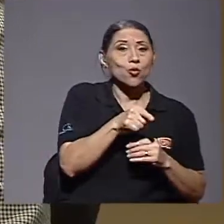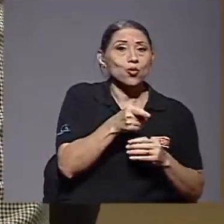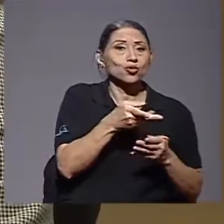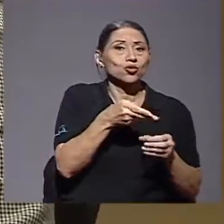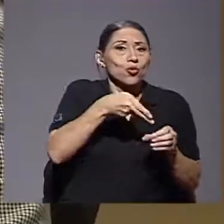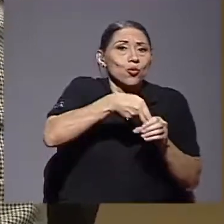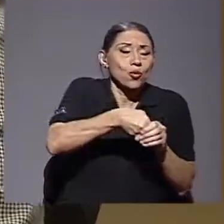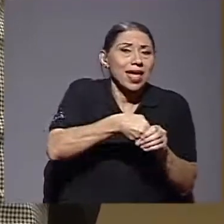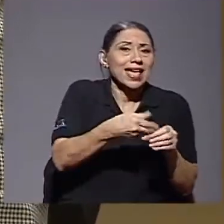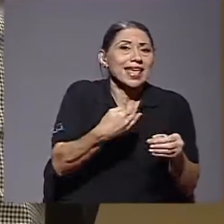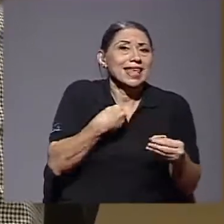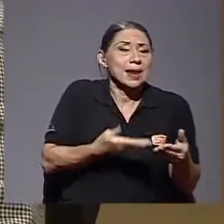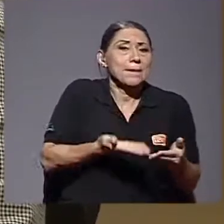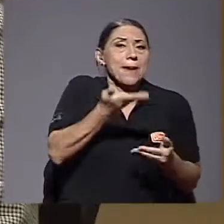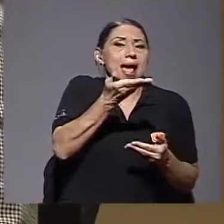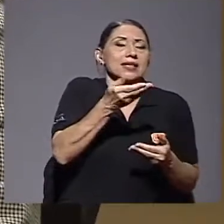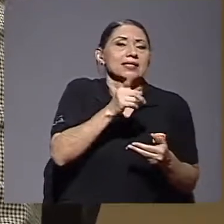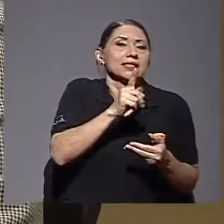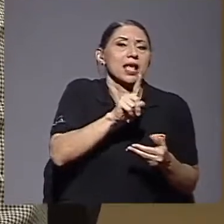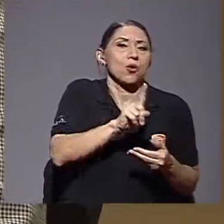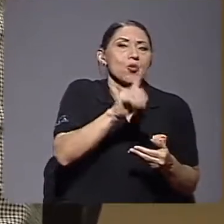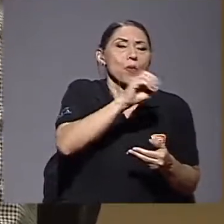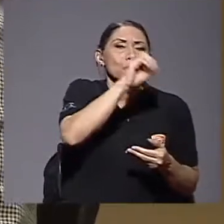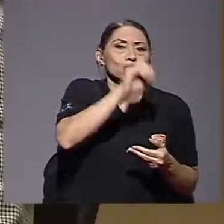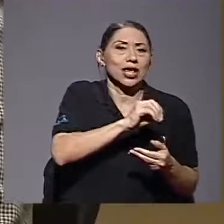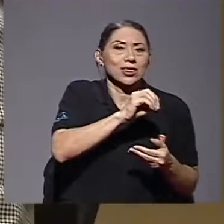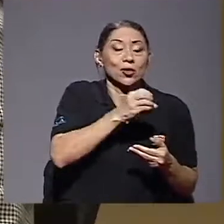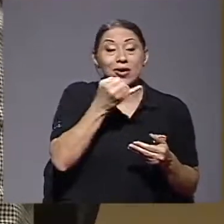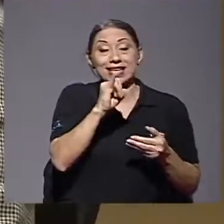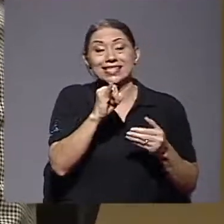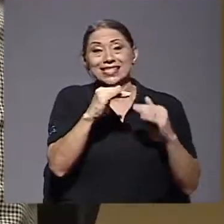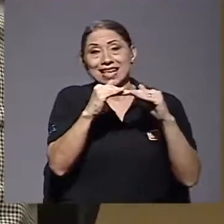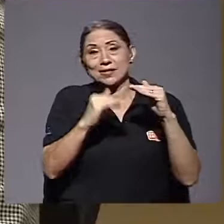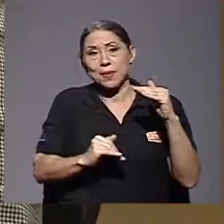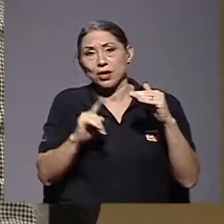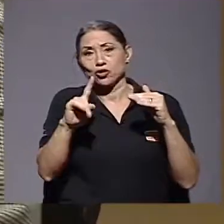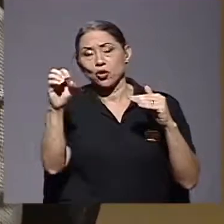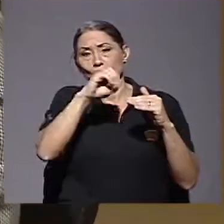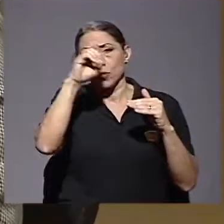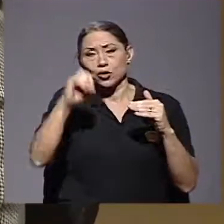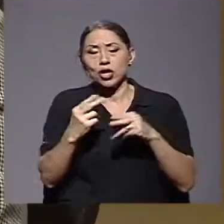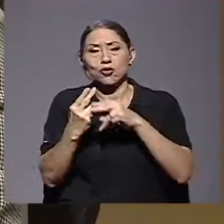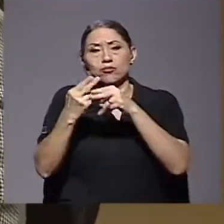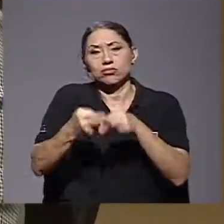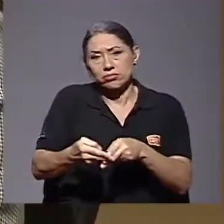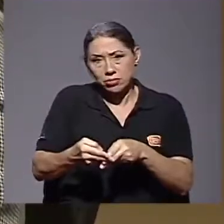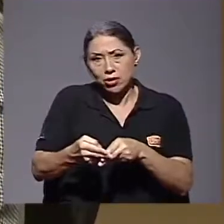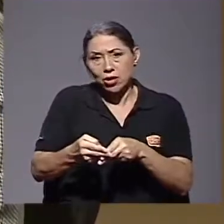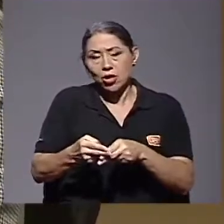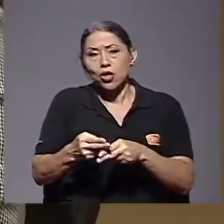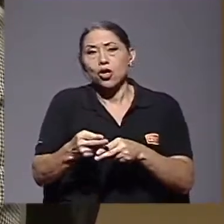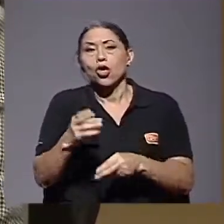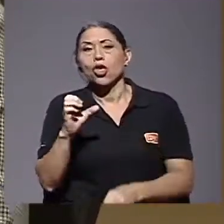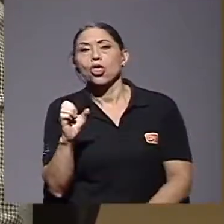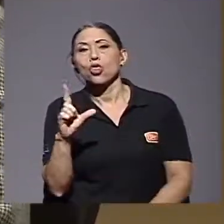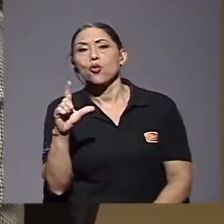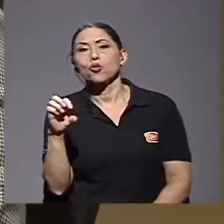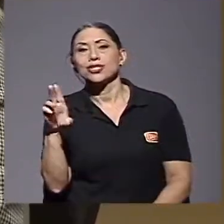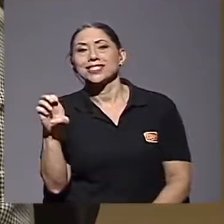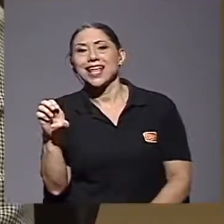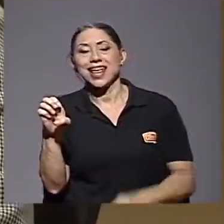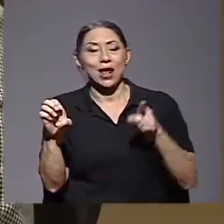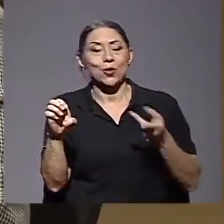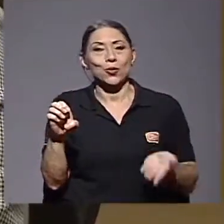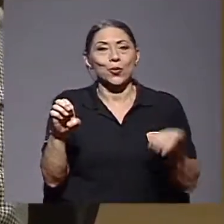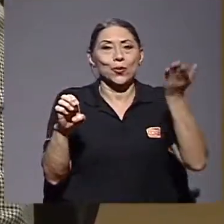como más de 1%, y si es menos de 1%, se considera como dulce. Entonces tiene menos